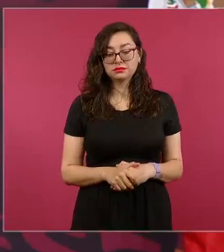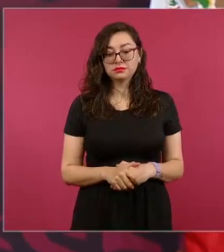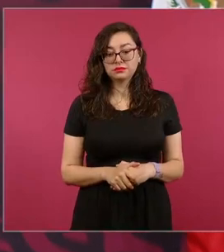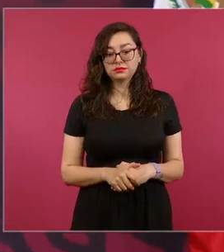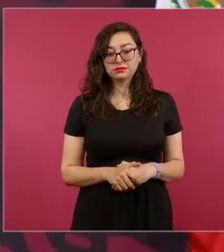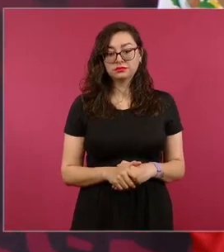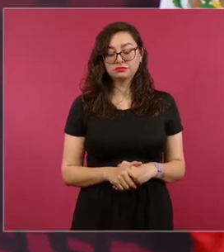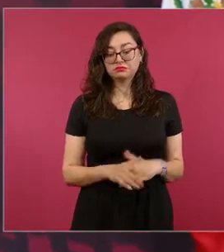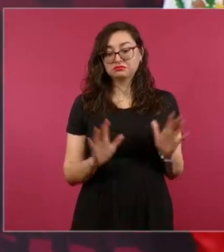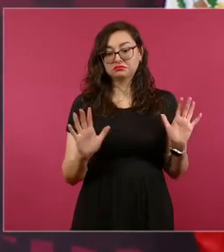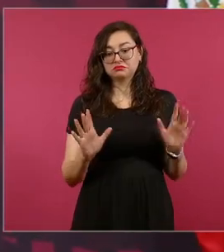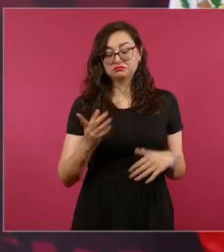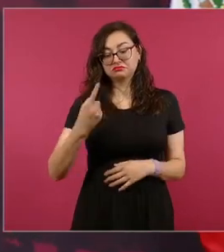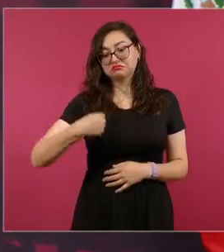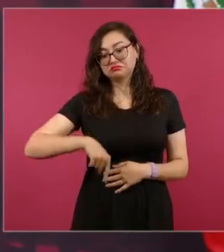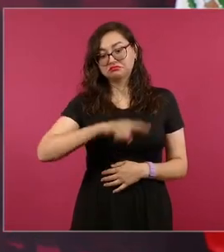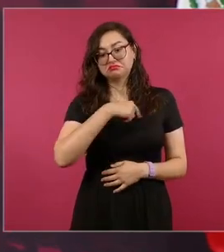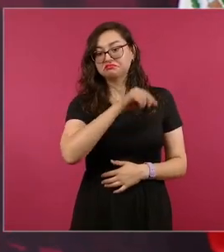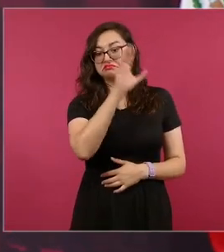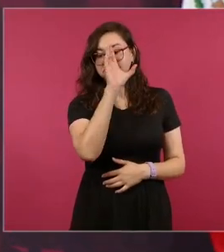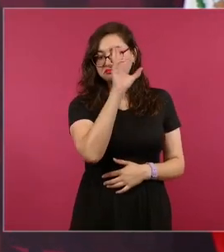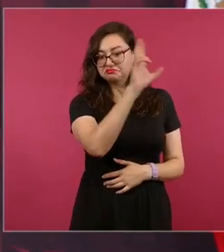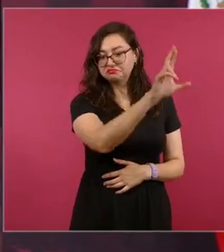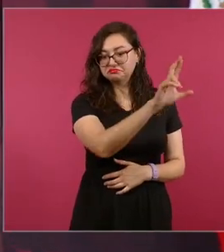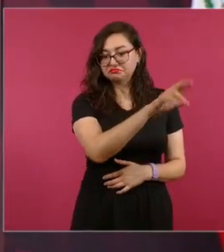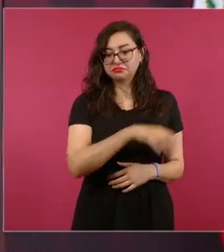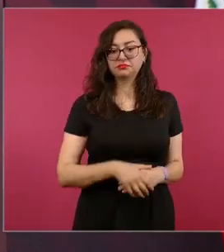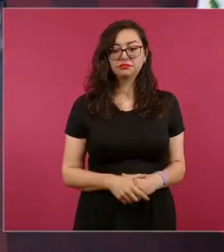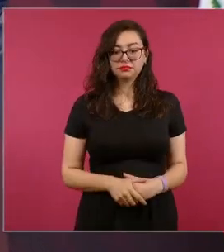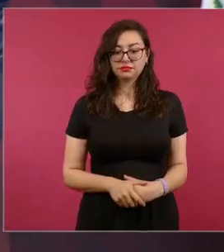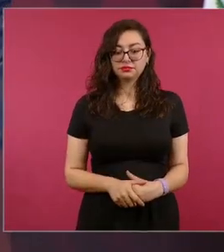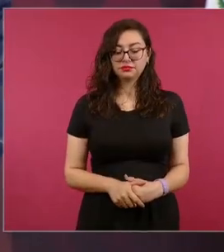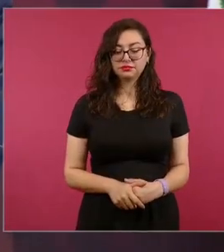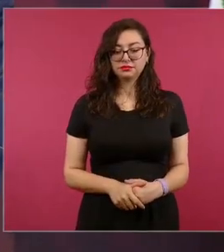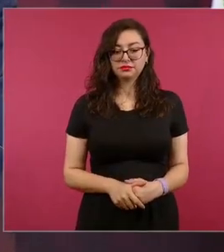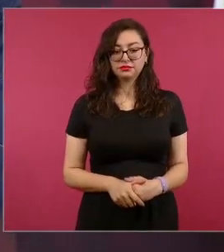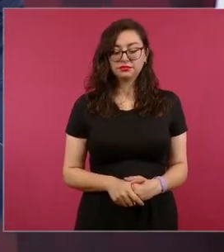Y nosotros respetamos. Ellos